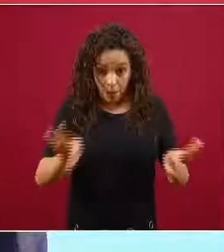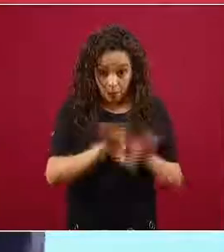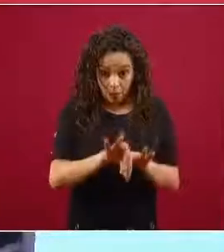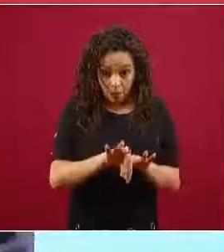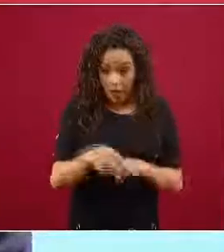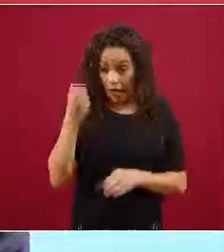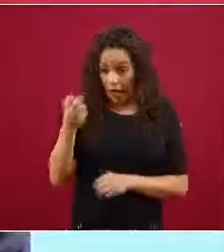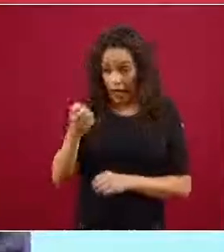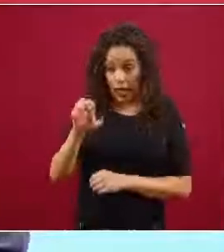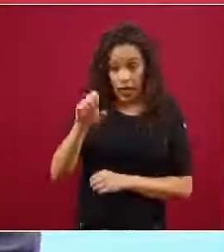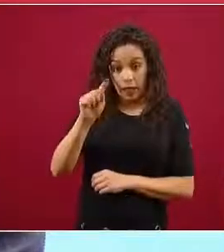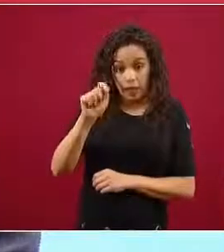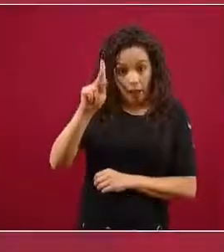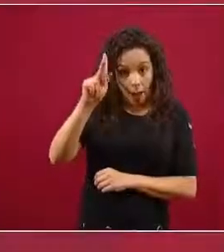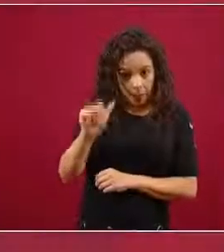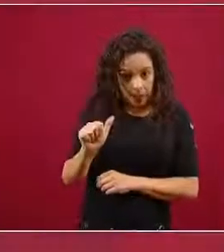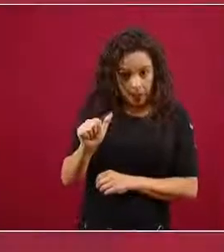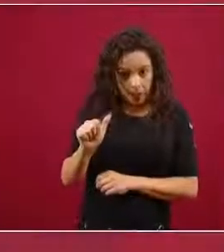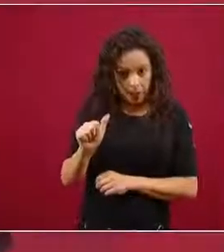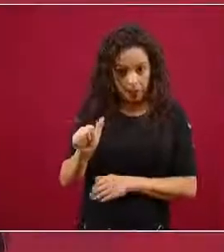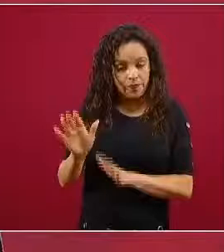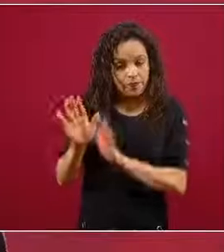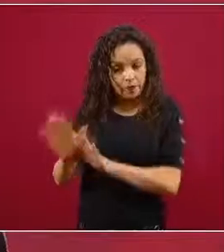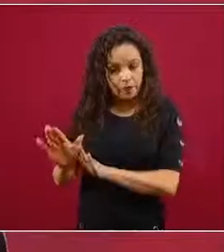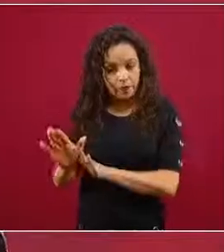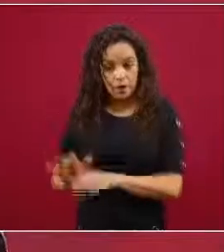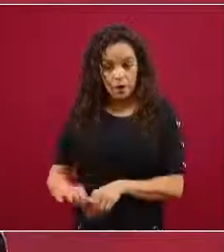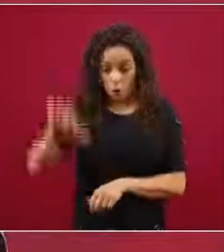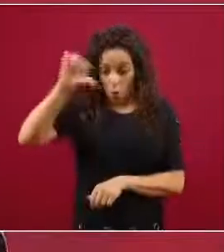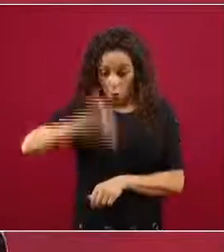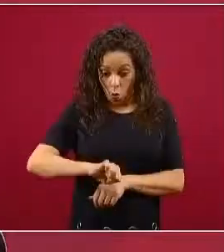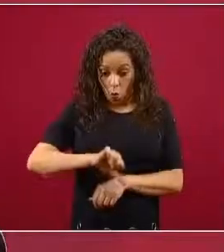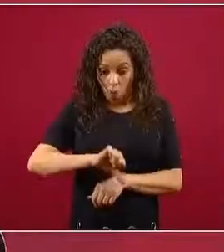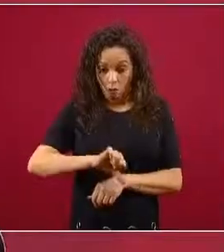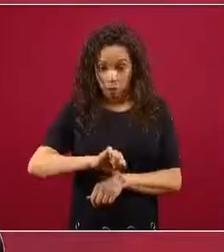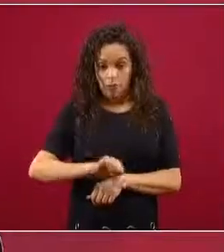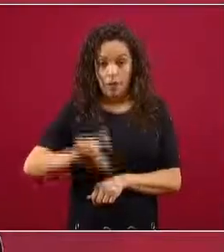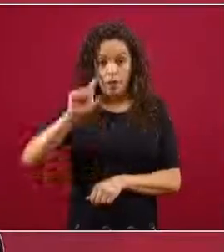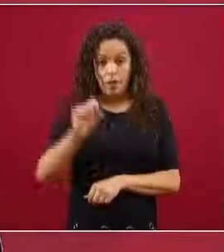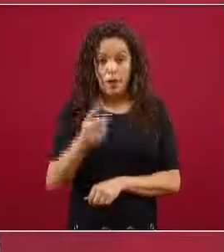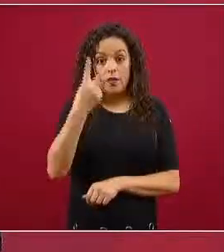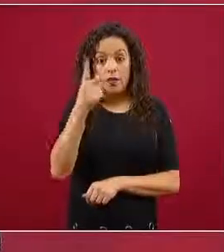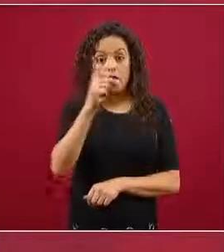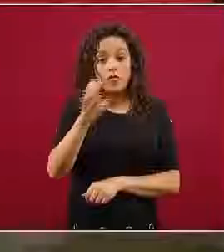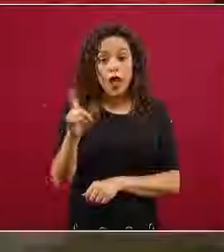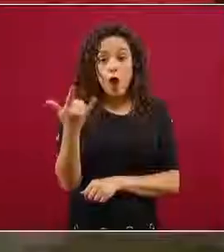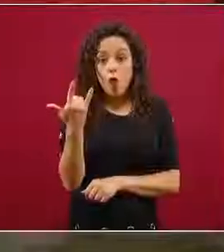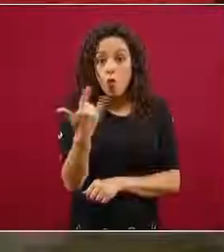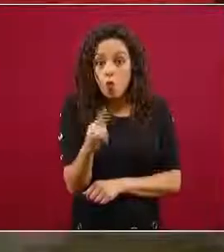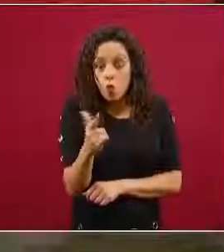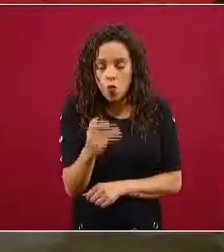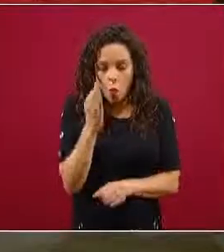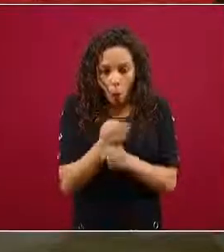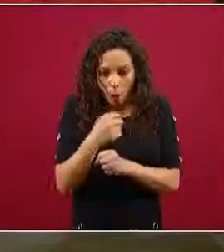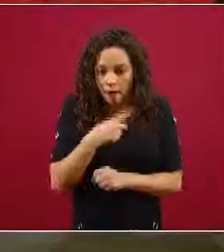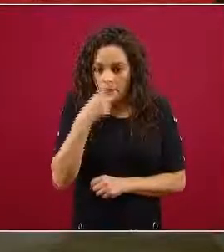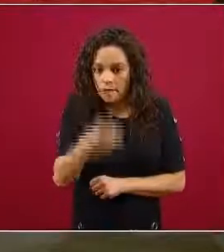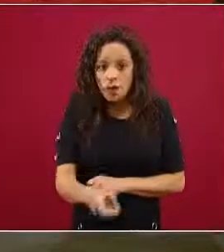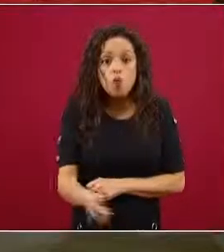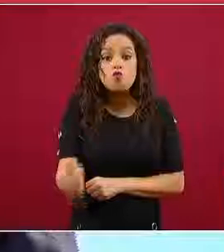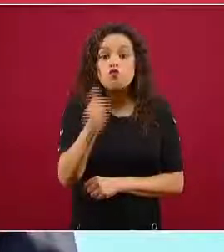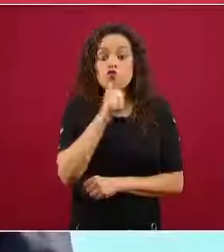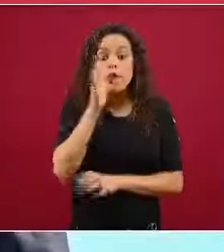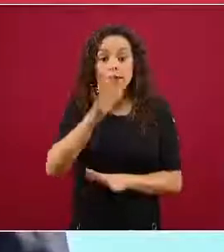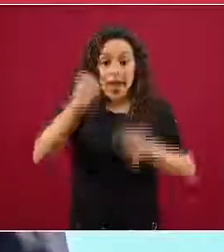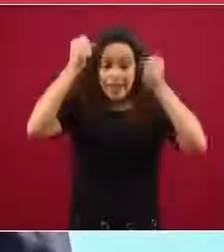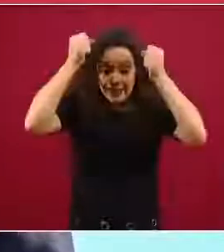no existe, que quede muy claro en este momento, hoy que es 20 de junio, 22 de julio, no existe todavía ninguna vacuna